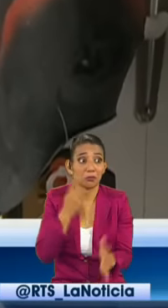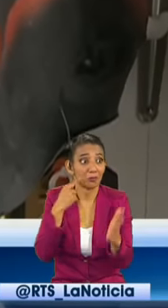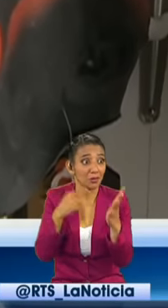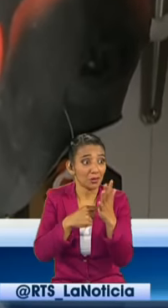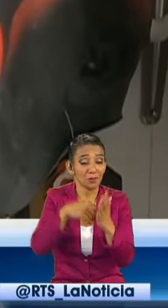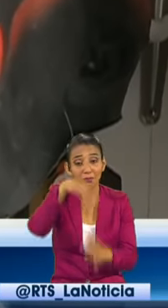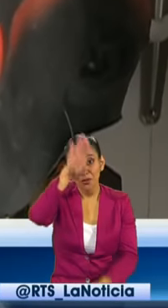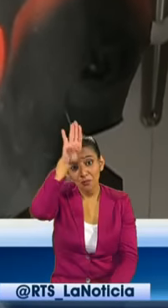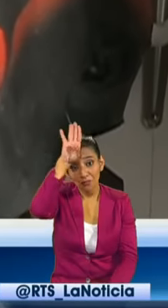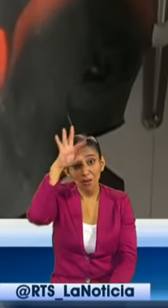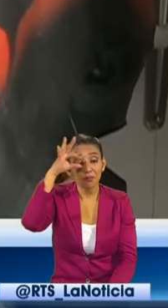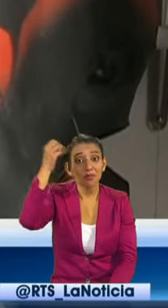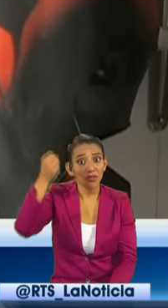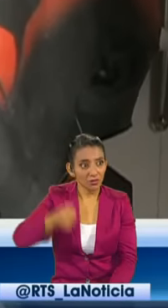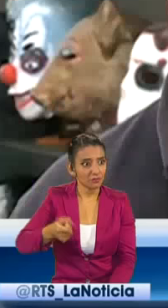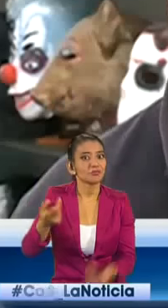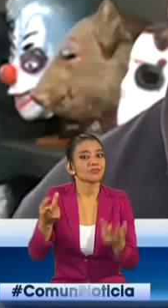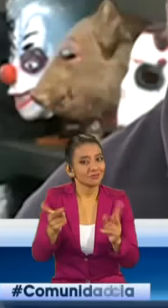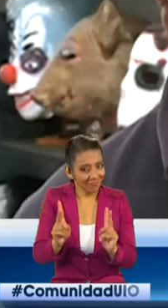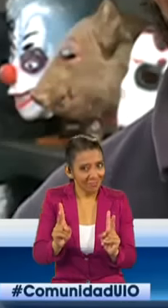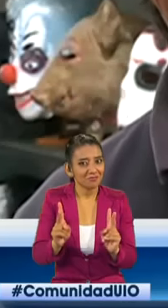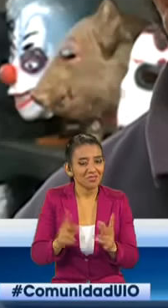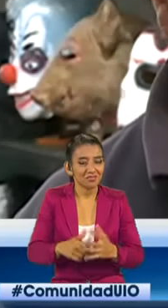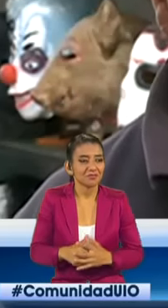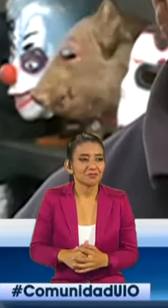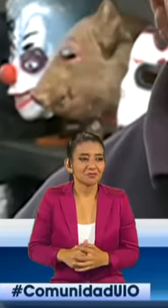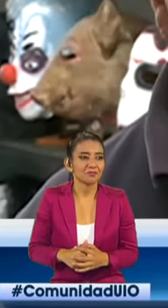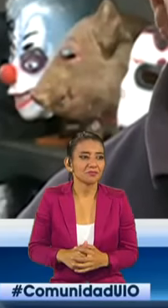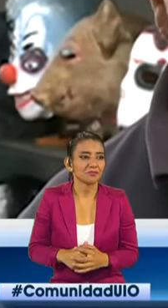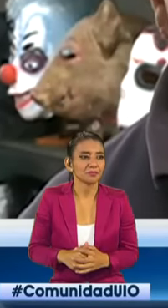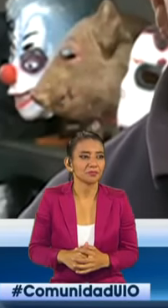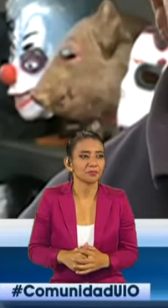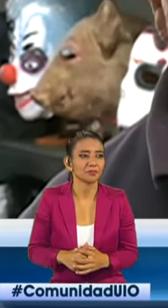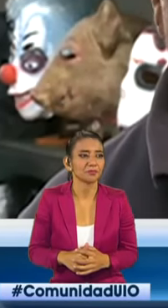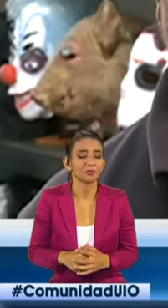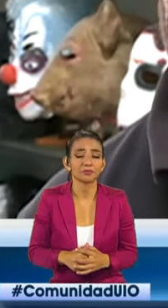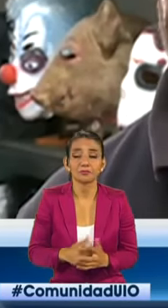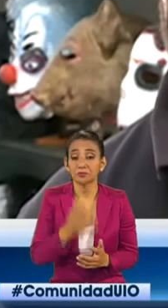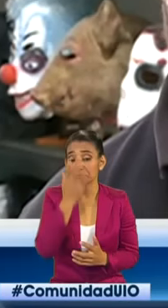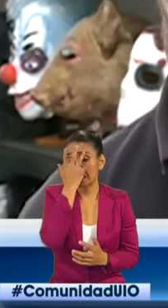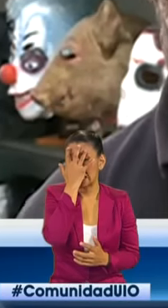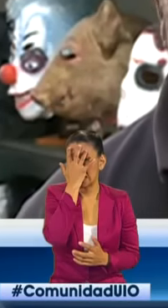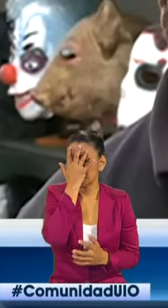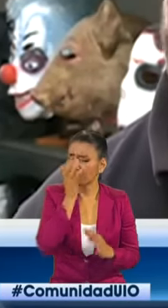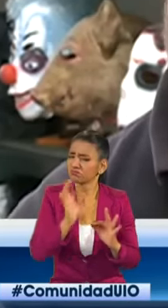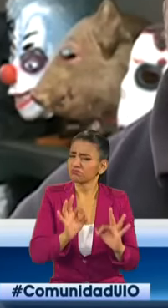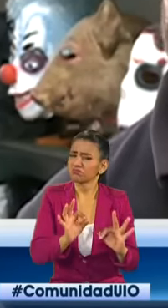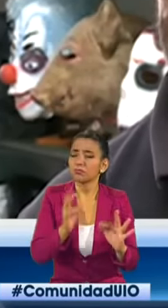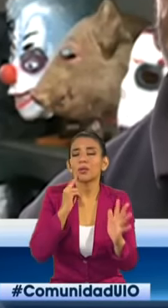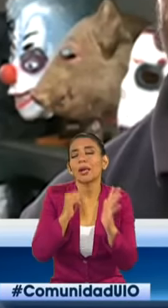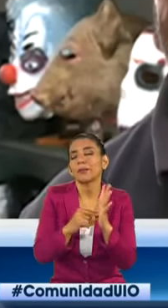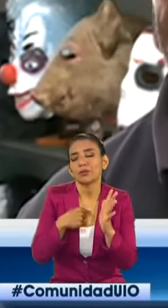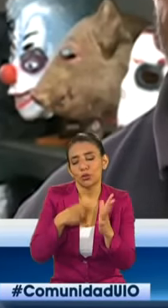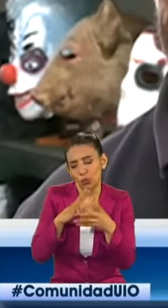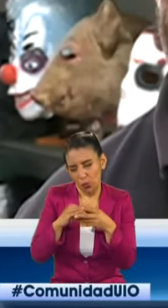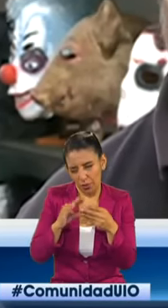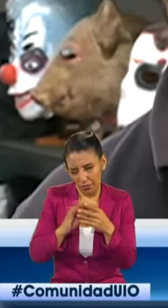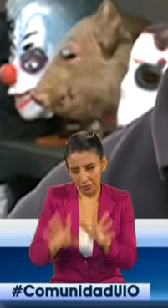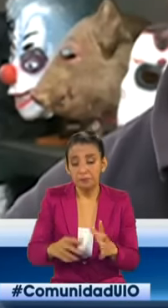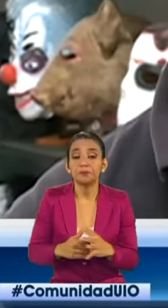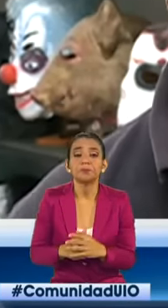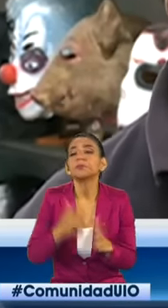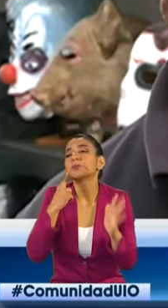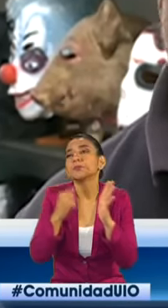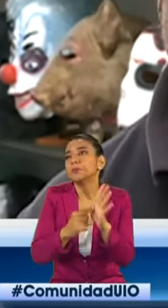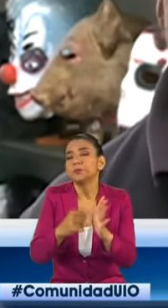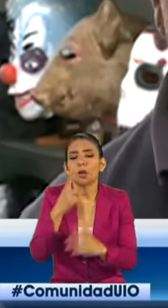Papa Francisco también ha sido elaborada. Esa magia que encierra una careta, porque imagínese, solo le cuento esto. Póngase un